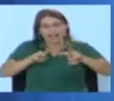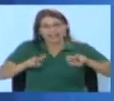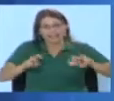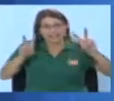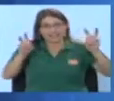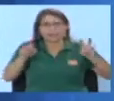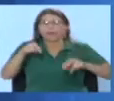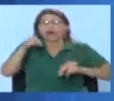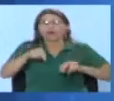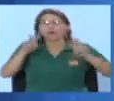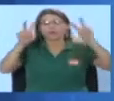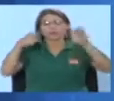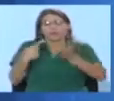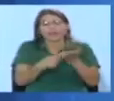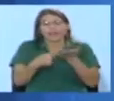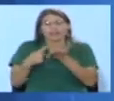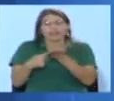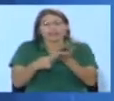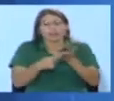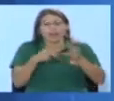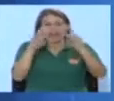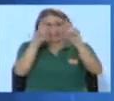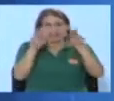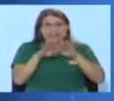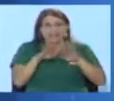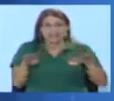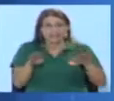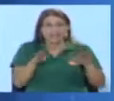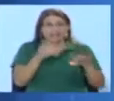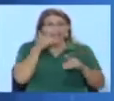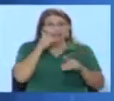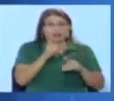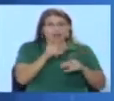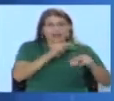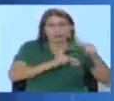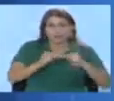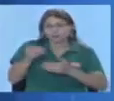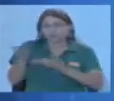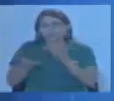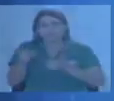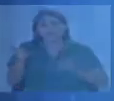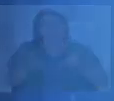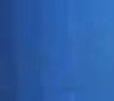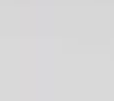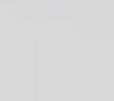Hoy estamos en Sobre la Mesa analizando Internet celular, negocio o servicio.